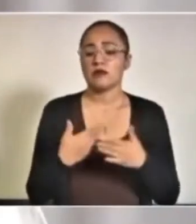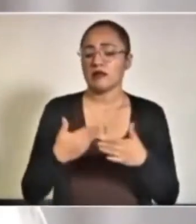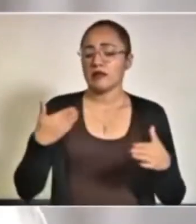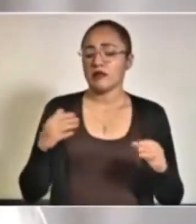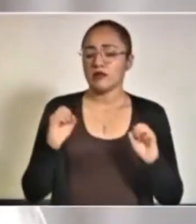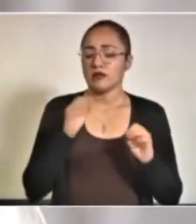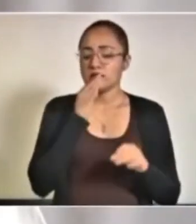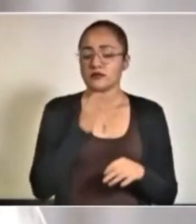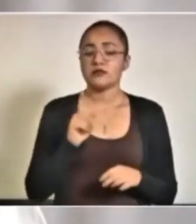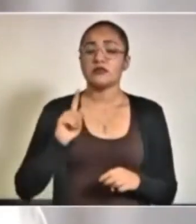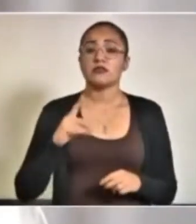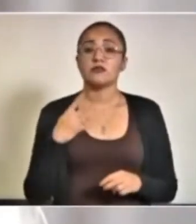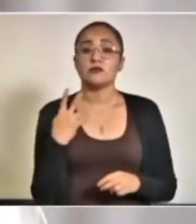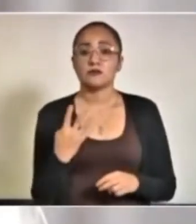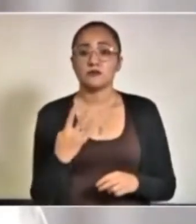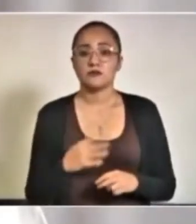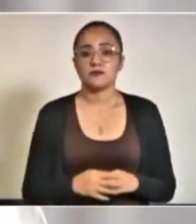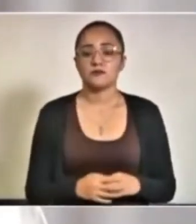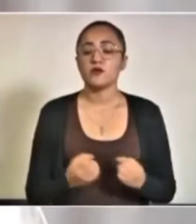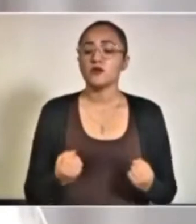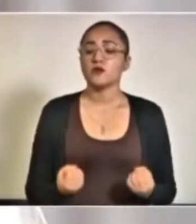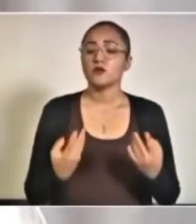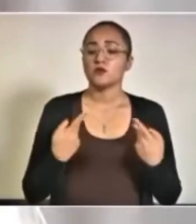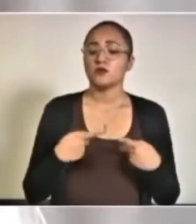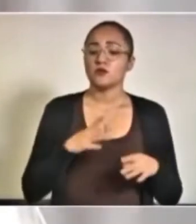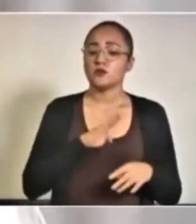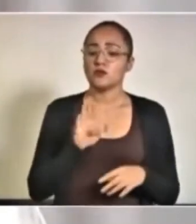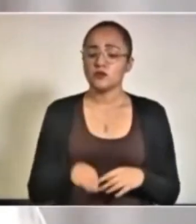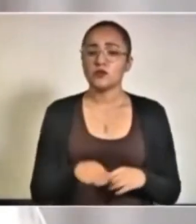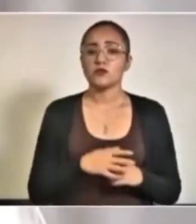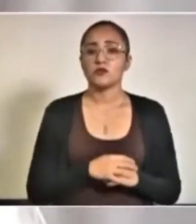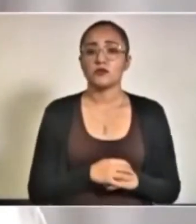74 cuántos fallecidos